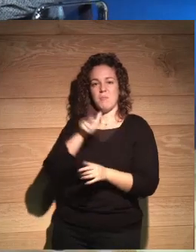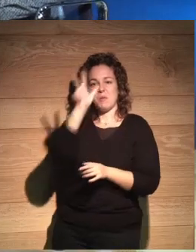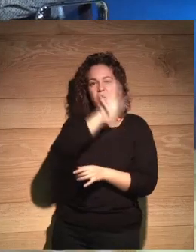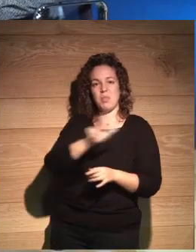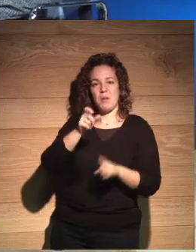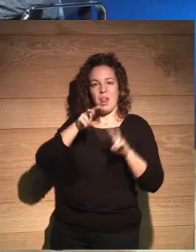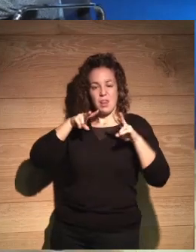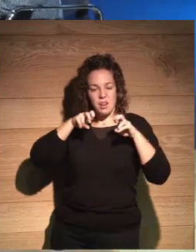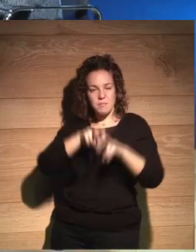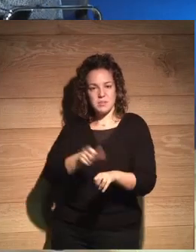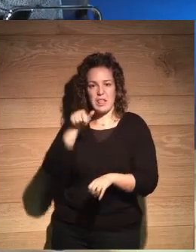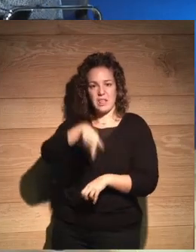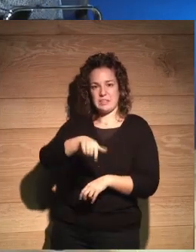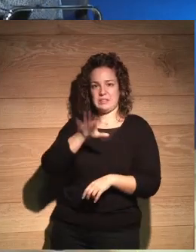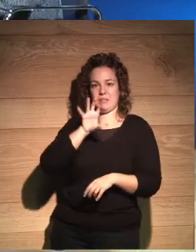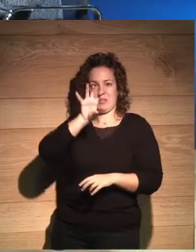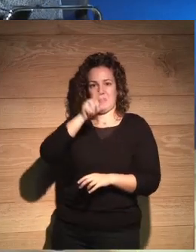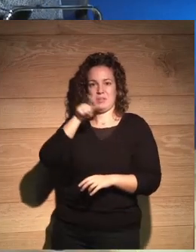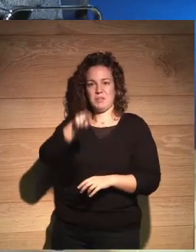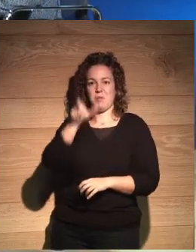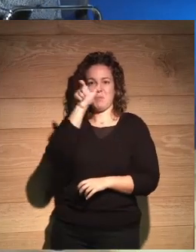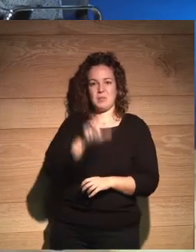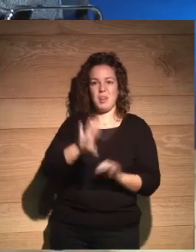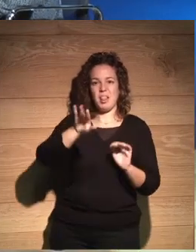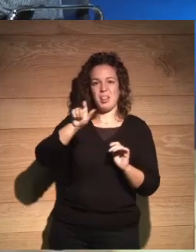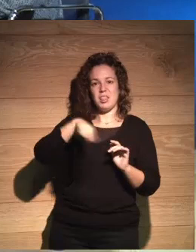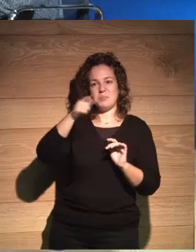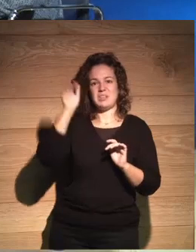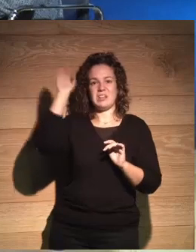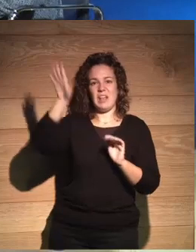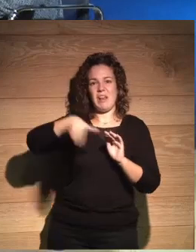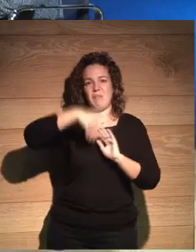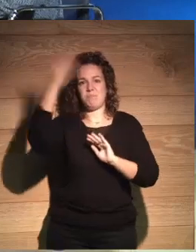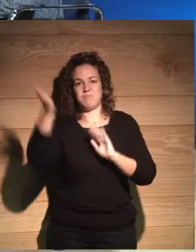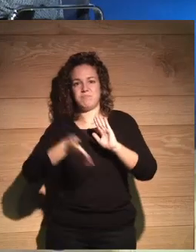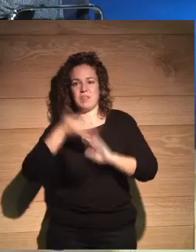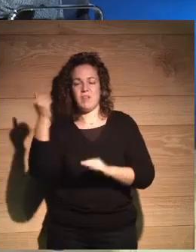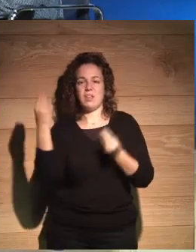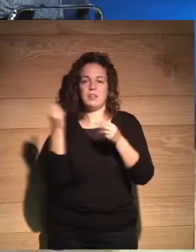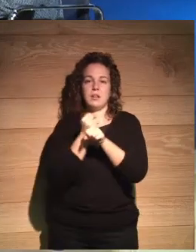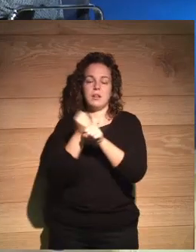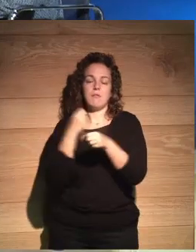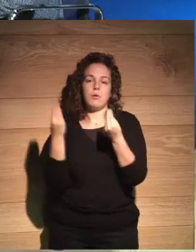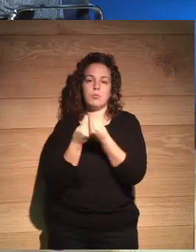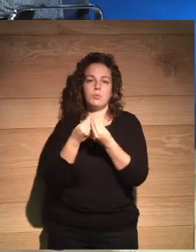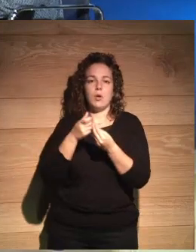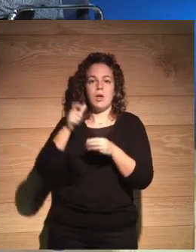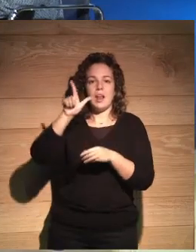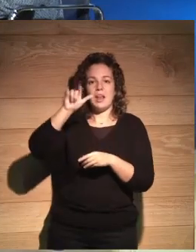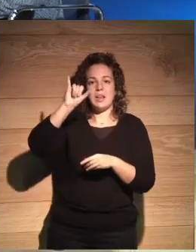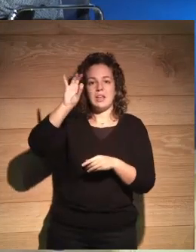nacionales de investigación en este país, una persona que se fue luego al extranjero y estuvo trabajando con Lisa Meitner. Ella es